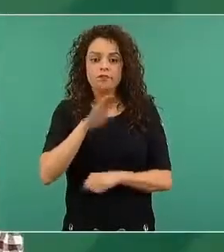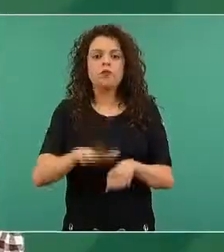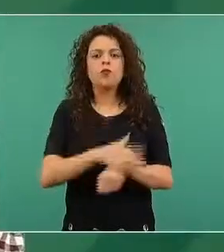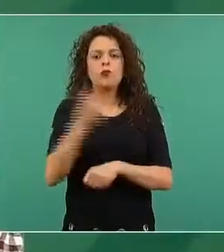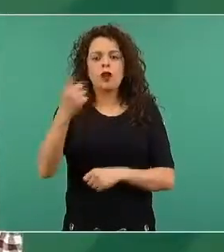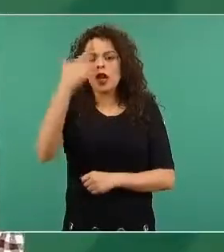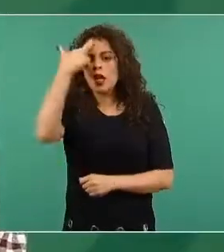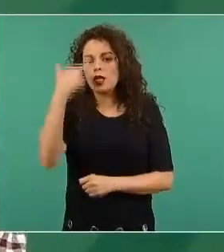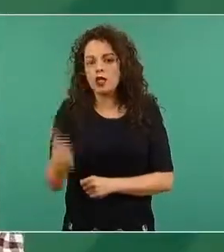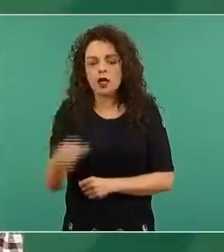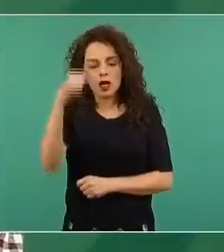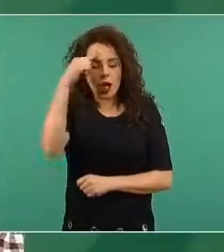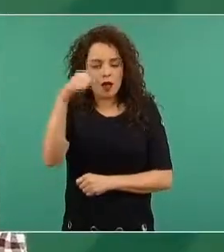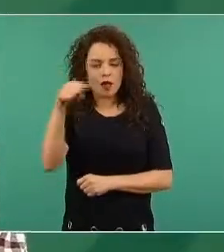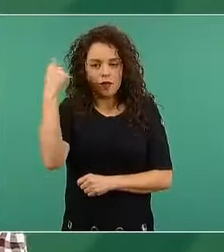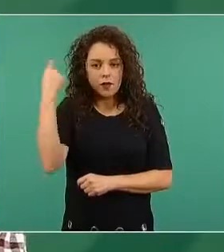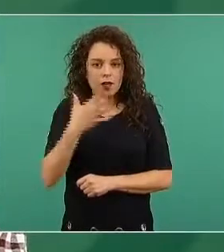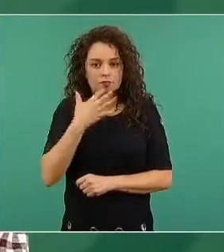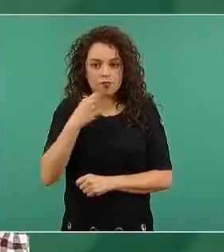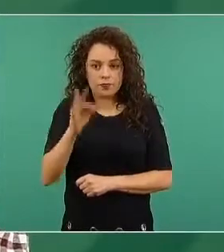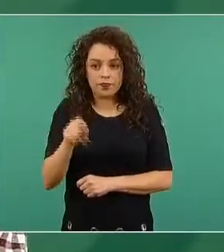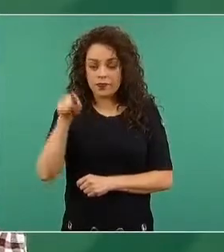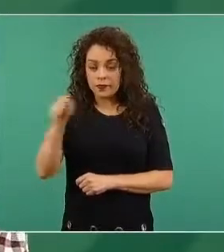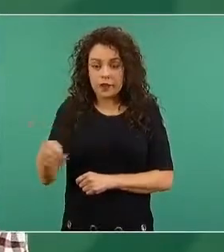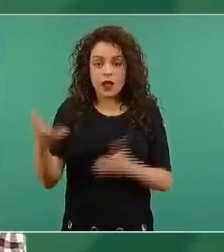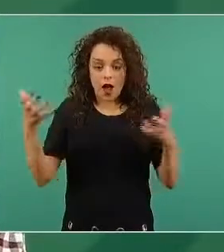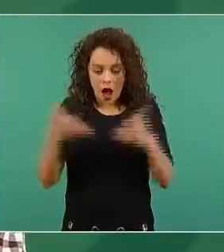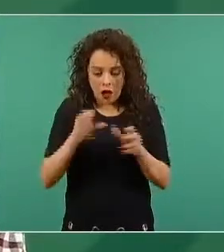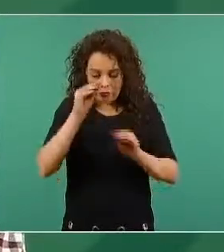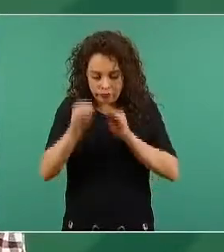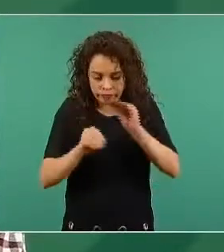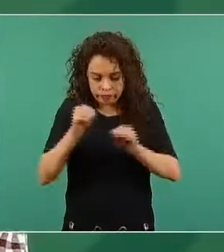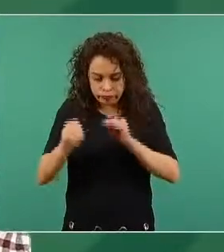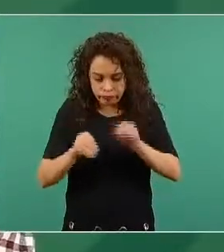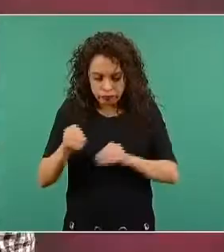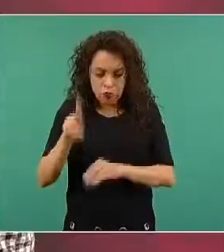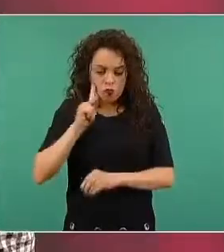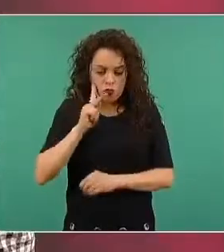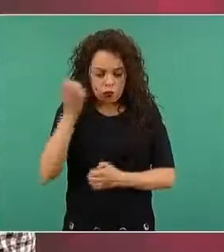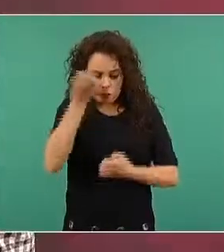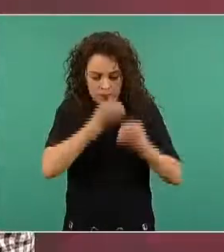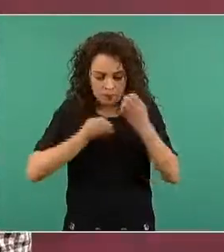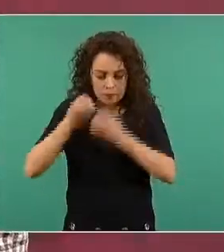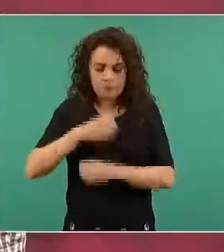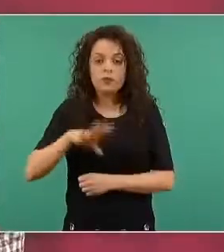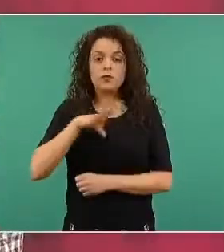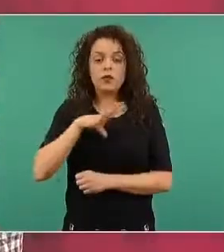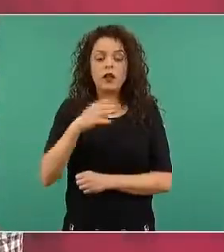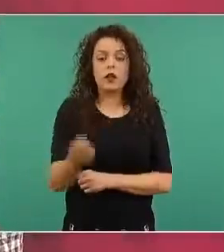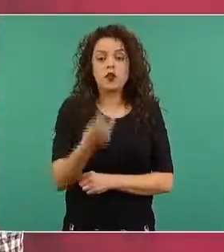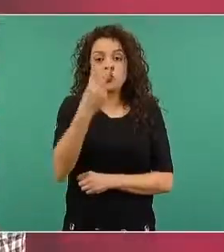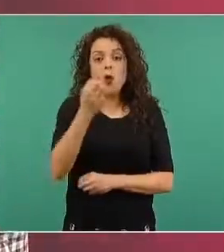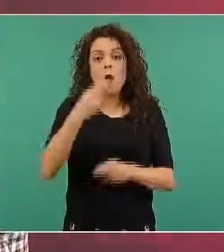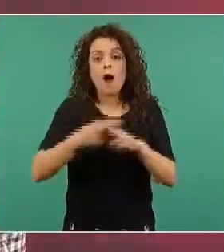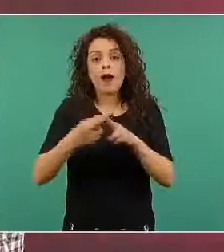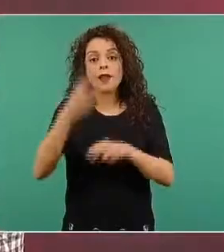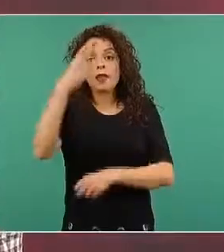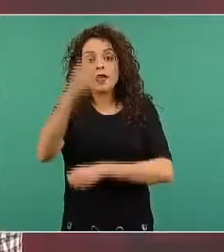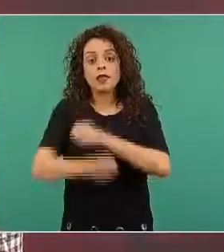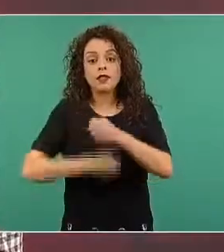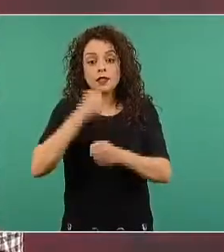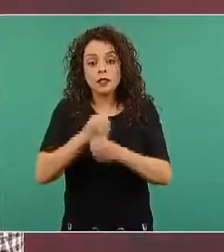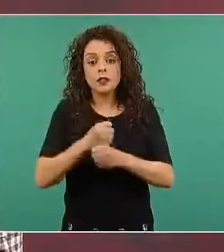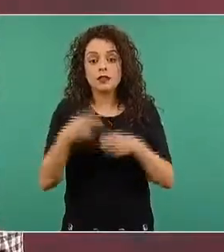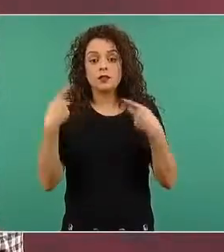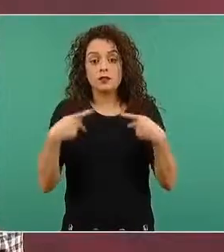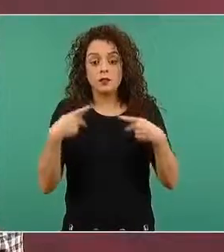razón, el diseño de los propios ensayos requiere un seguimiento de 2 o hasta 3 años de las personas